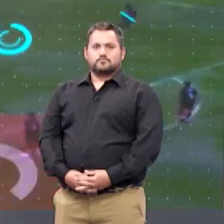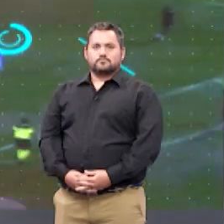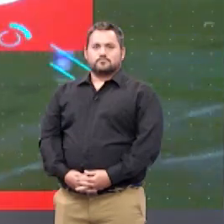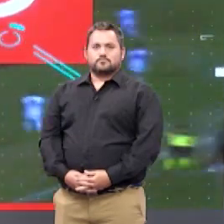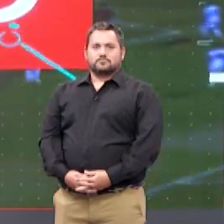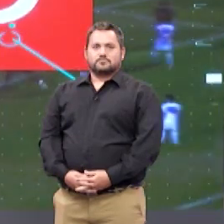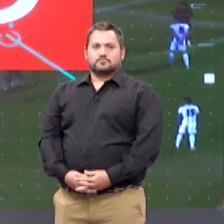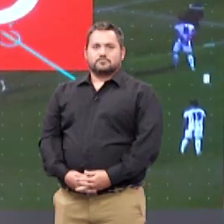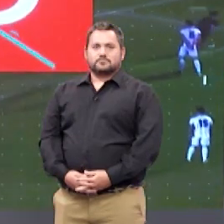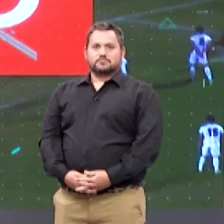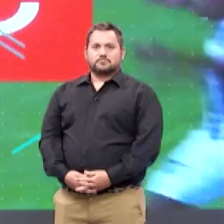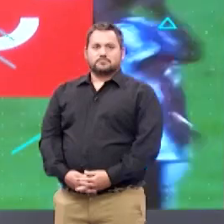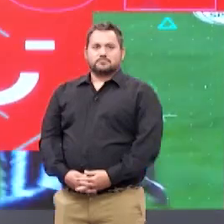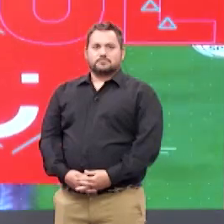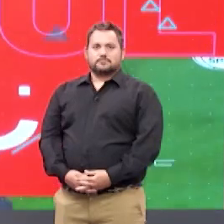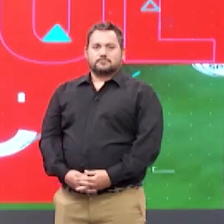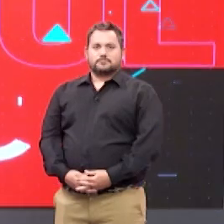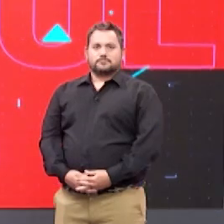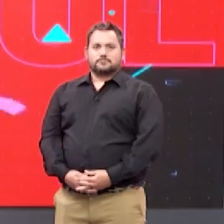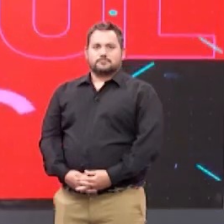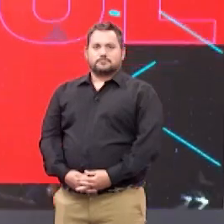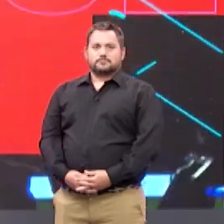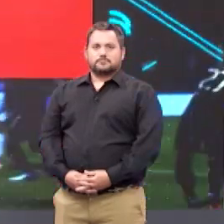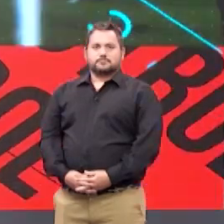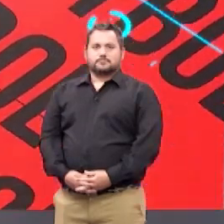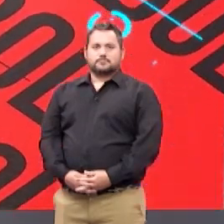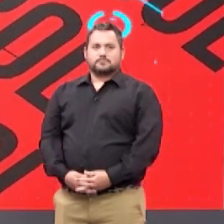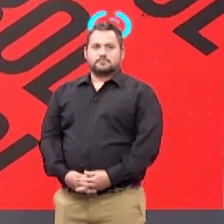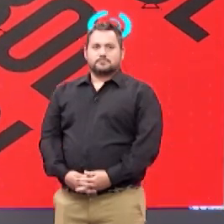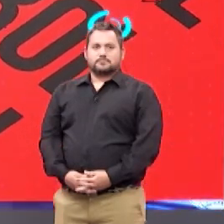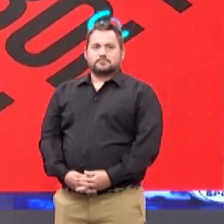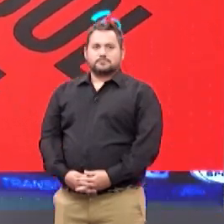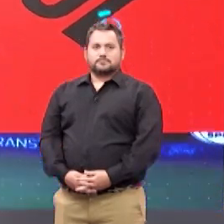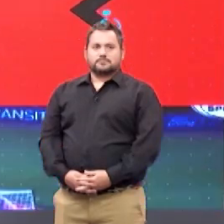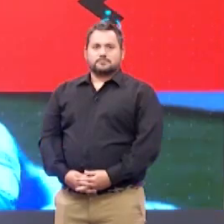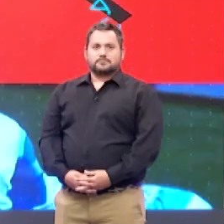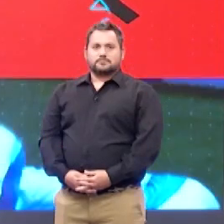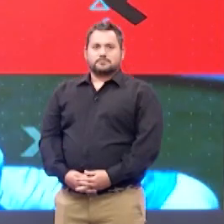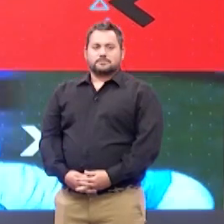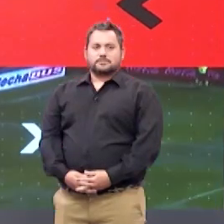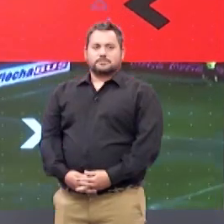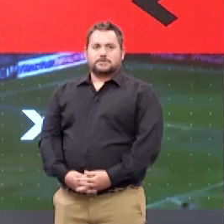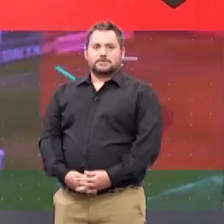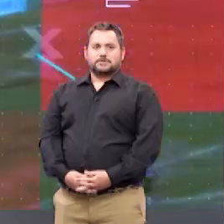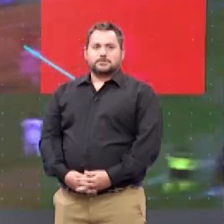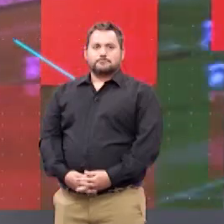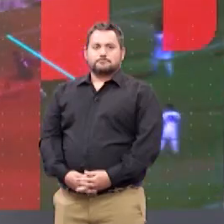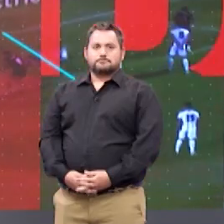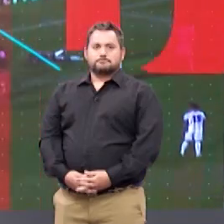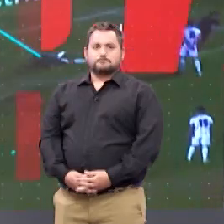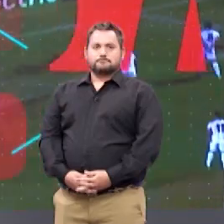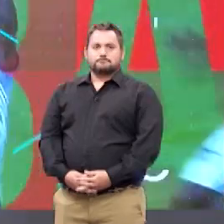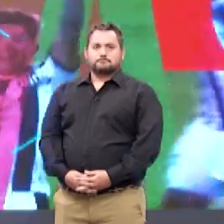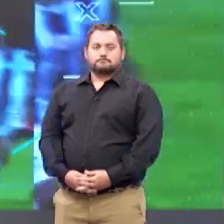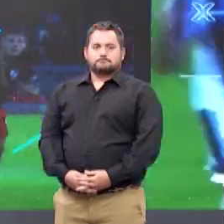audio de Sapo Colioni, que te decía, no estamos retrocediendo, estamos tomando envión. Chau. Bueno, es lo que hace Sosa. Permanentemente retrocede. Hoy a